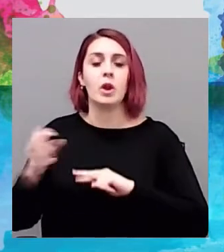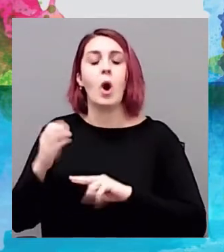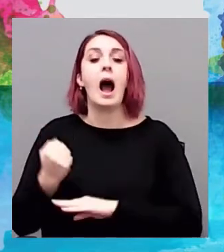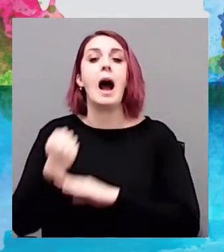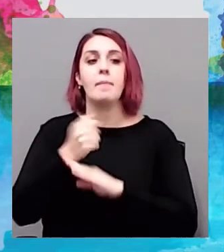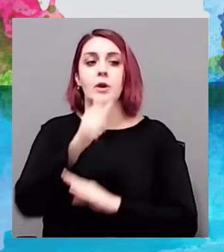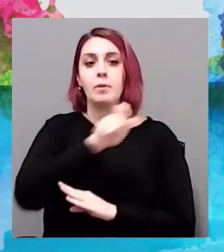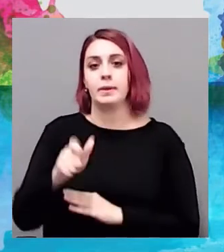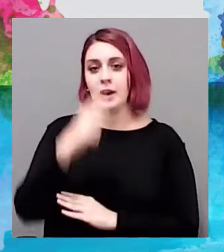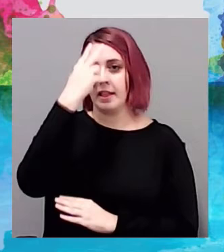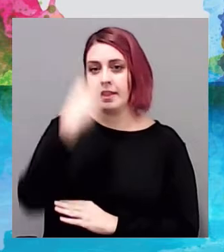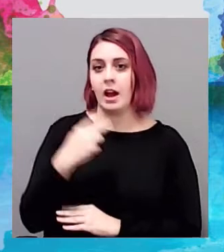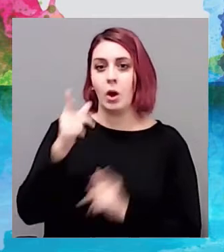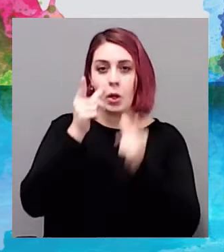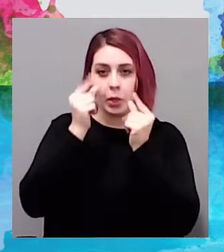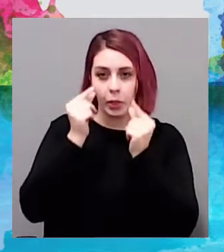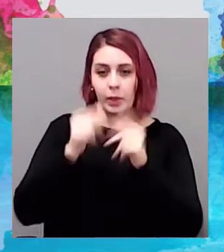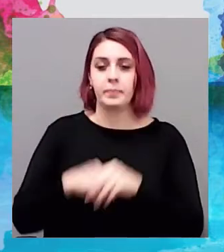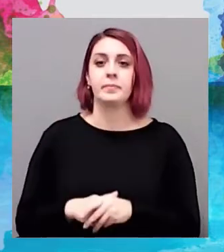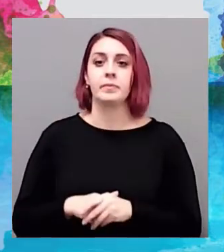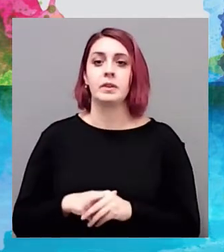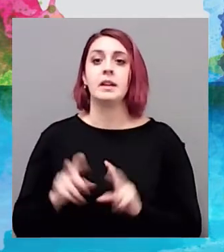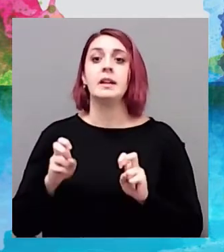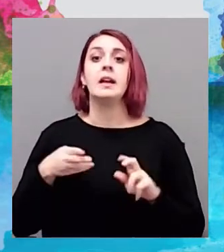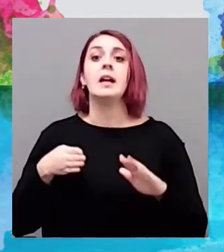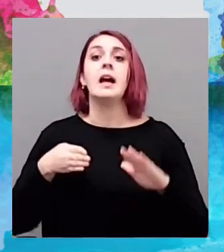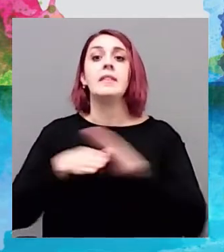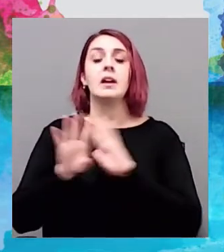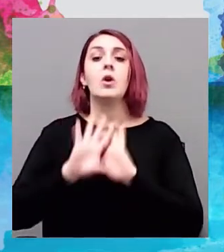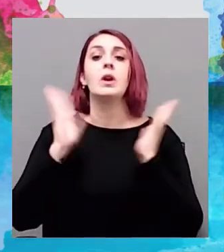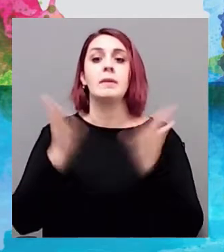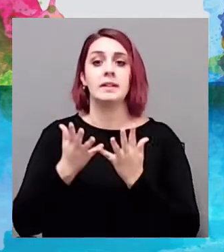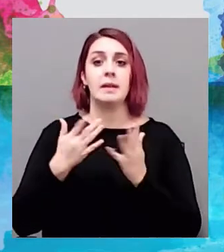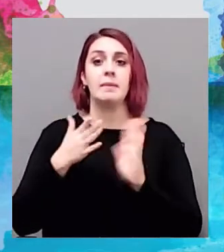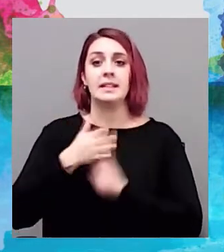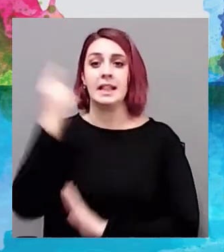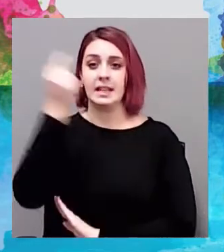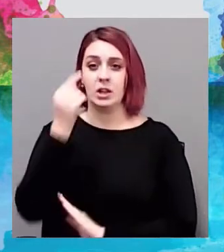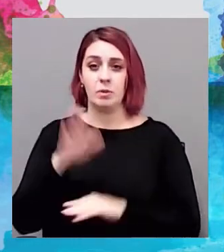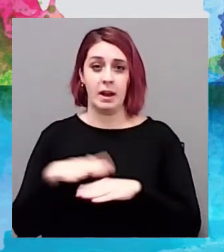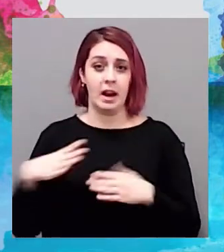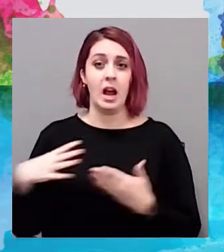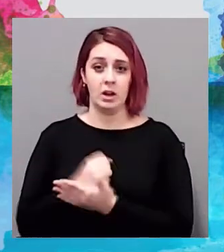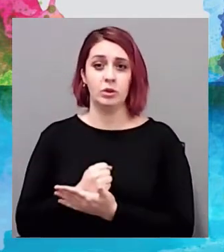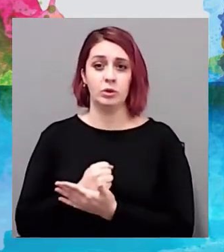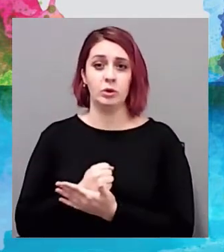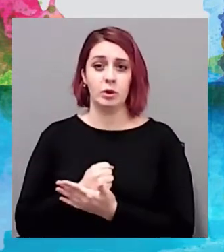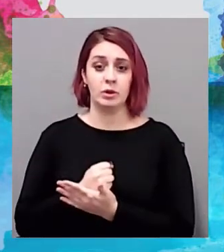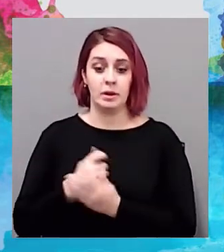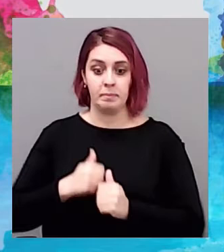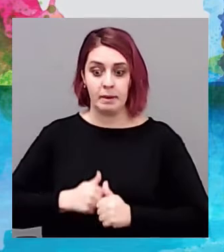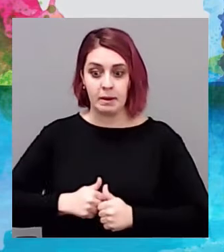baja visión. Partiendo de la accesibilidad universal y sobre todo del diseño para todos, cada vez más en